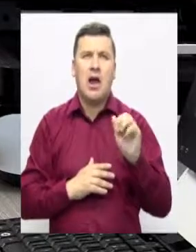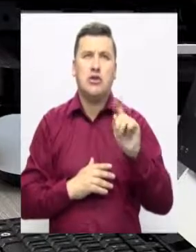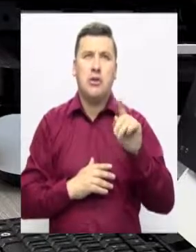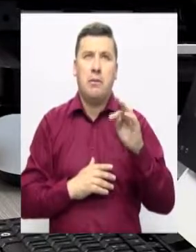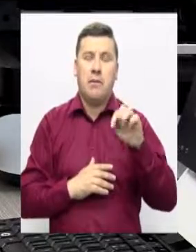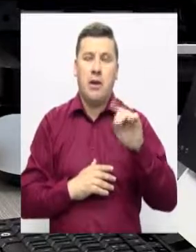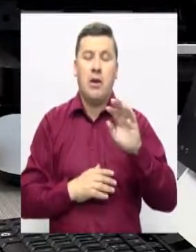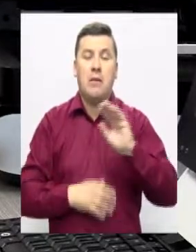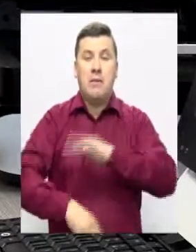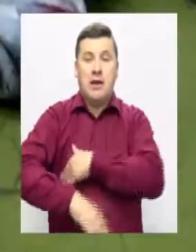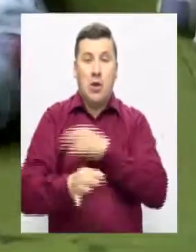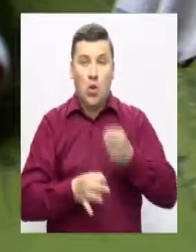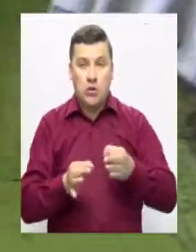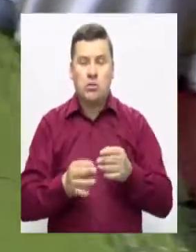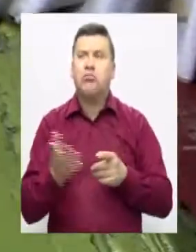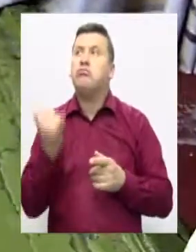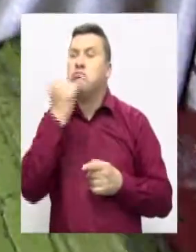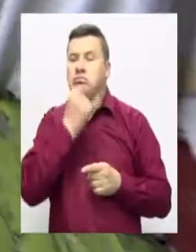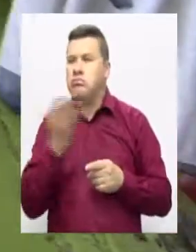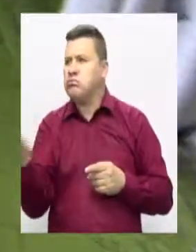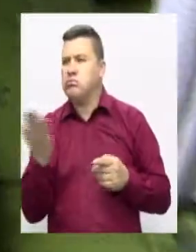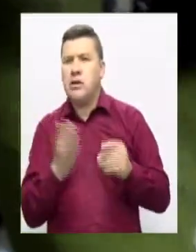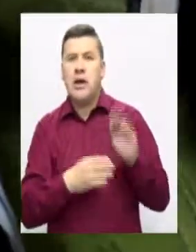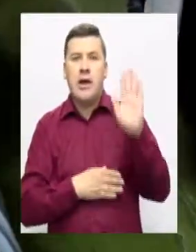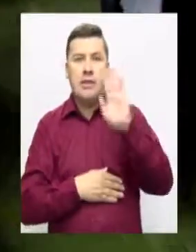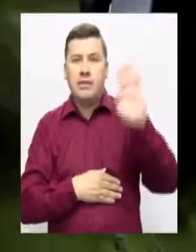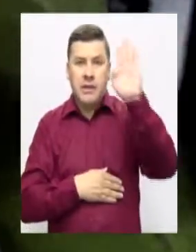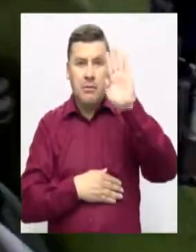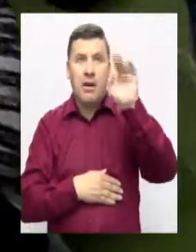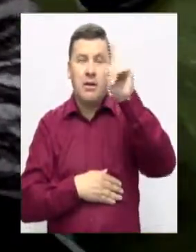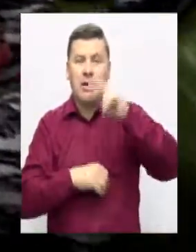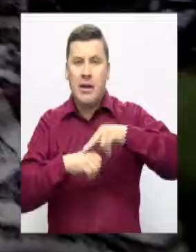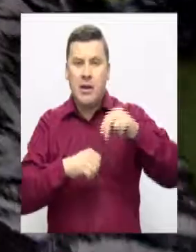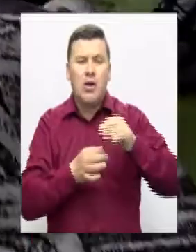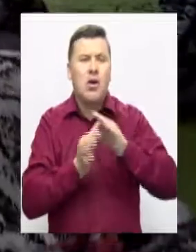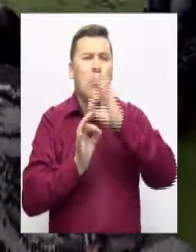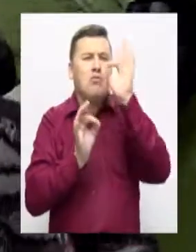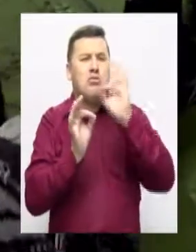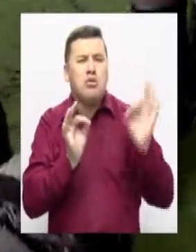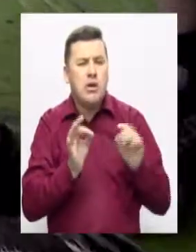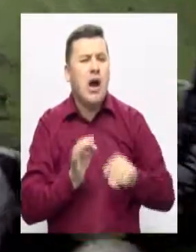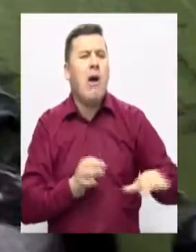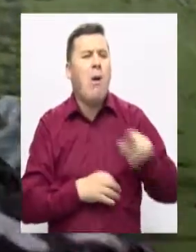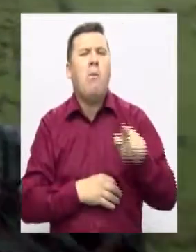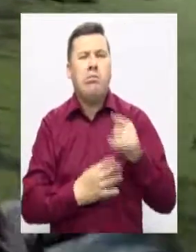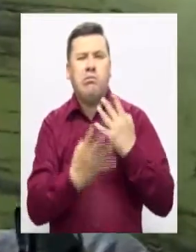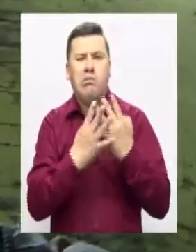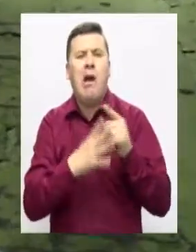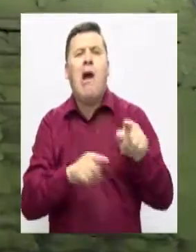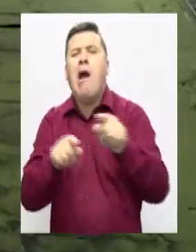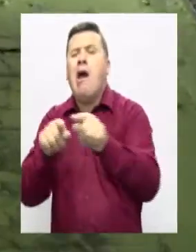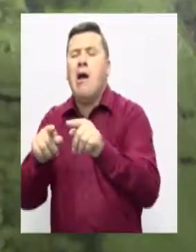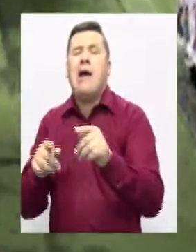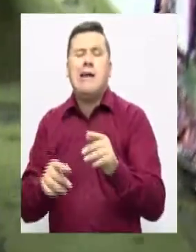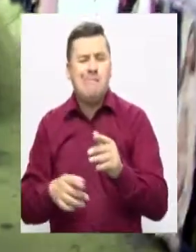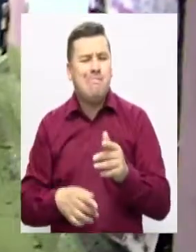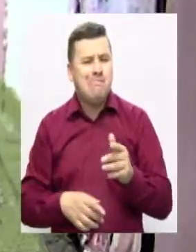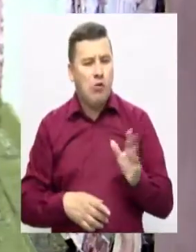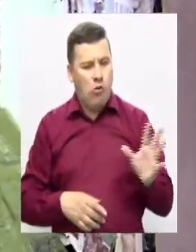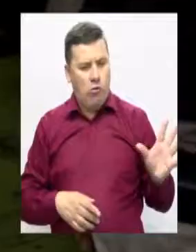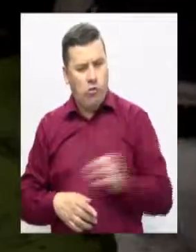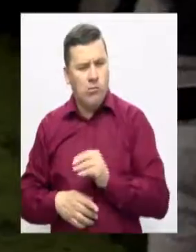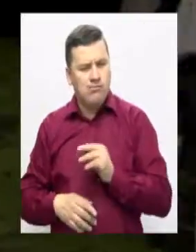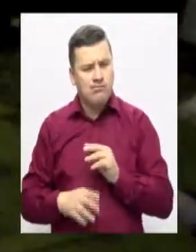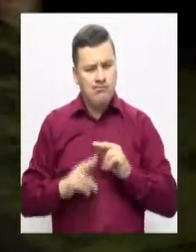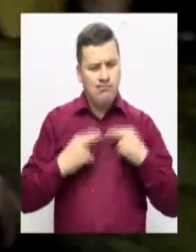al Ministerio de Justicia, sino también al Departamento de Nariño y los municipios donde se encuentran esos establecimientos, para que entre